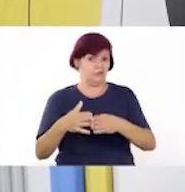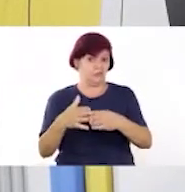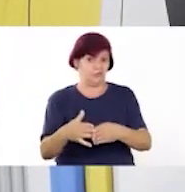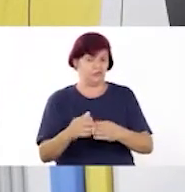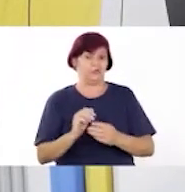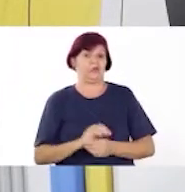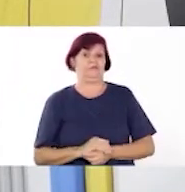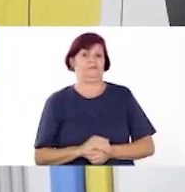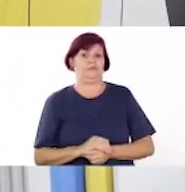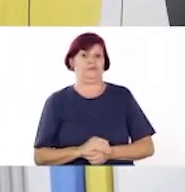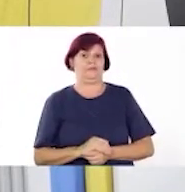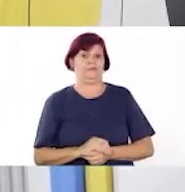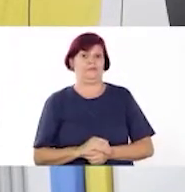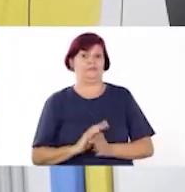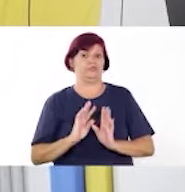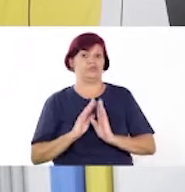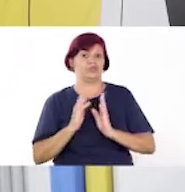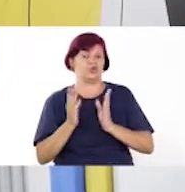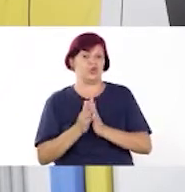y el desembarco de Granma,